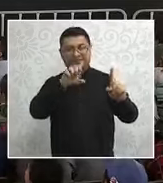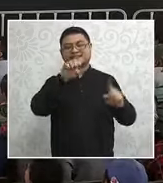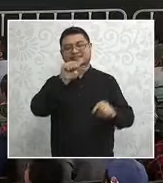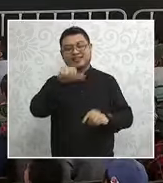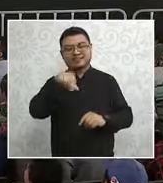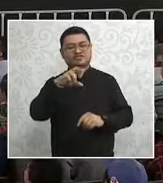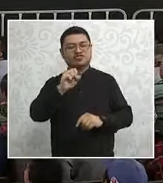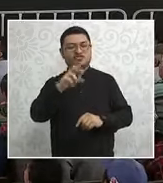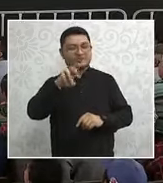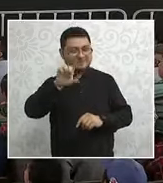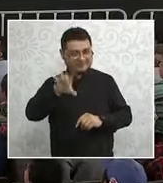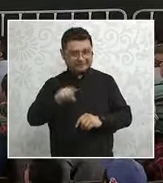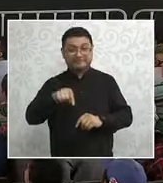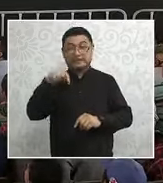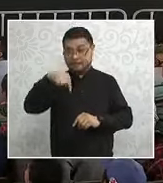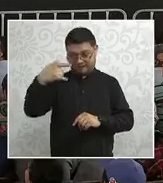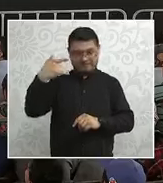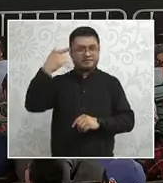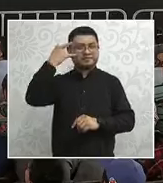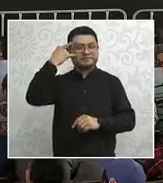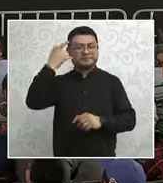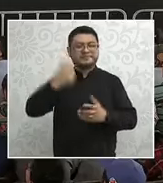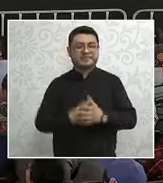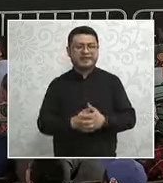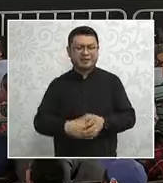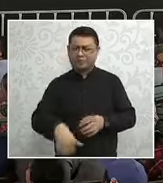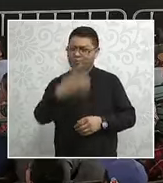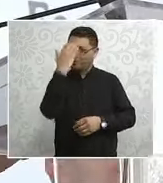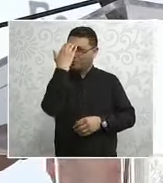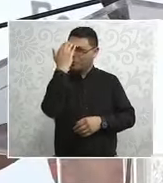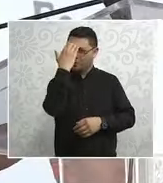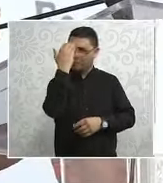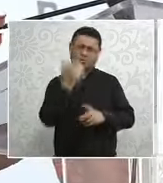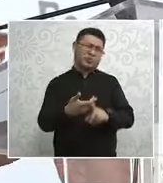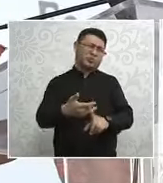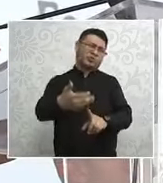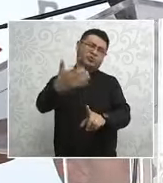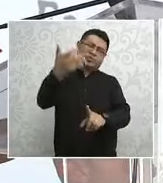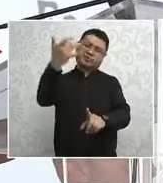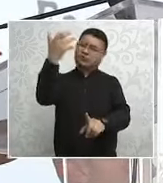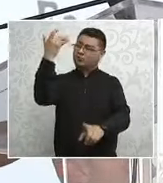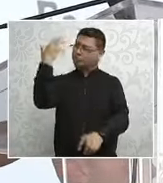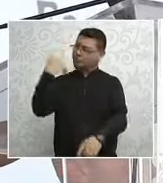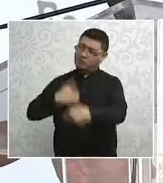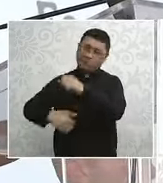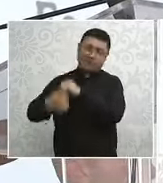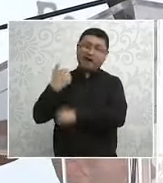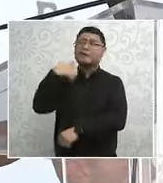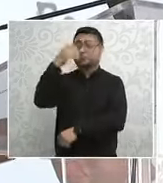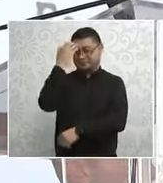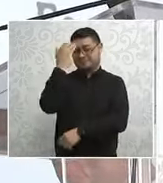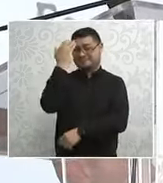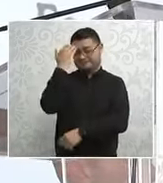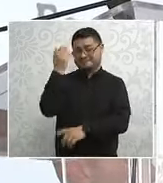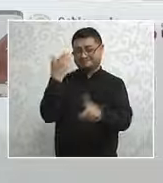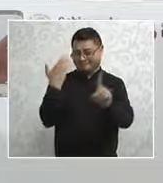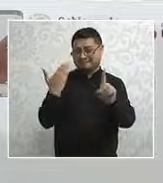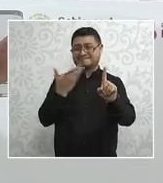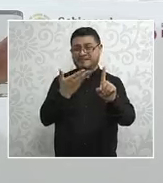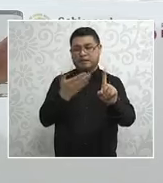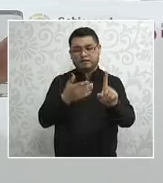quién a quien conocemos de muchos años atrás de muchos años no